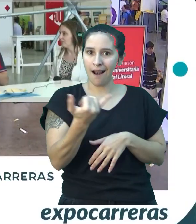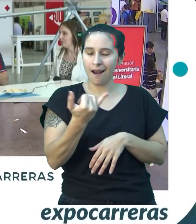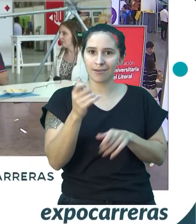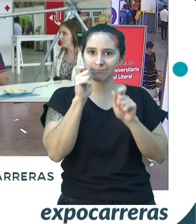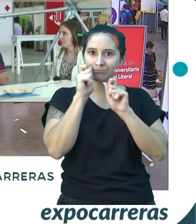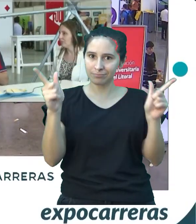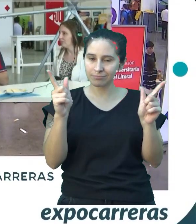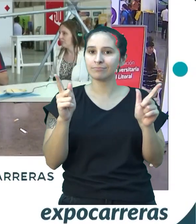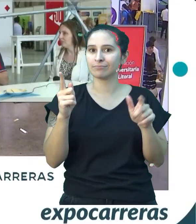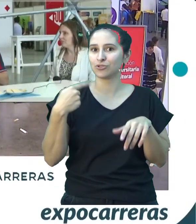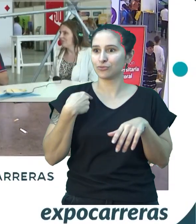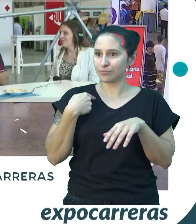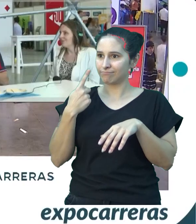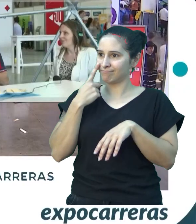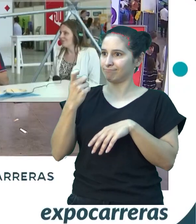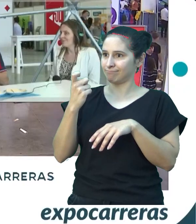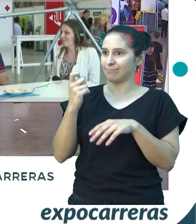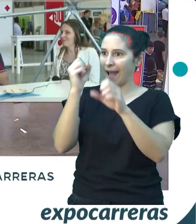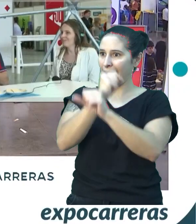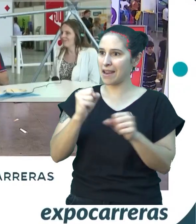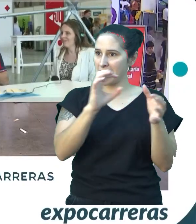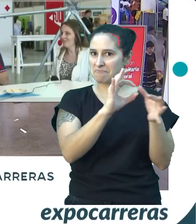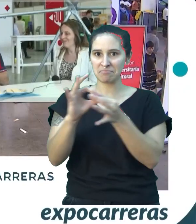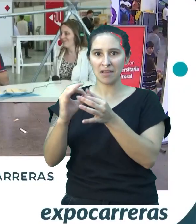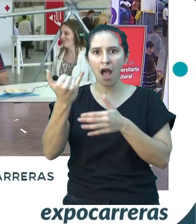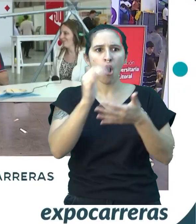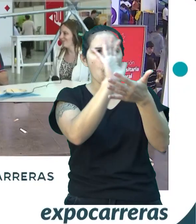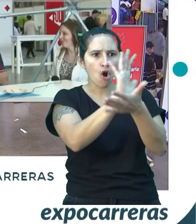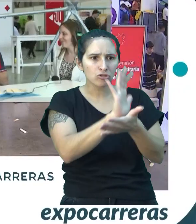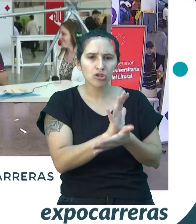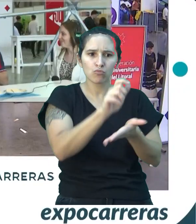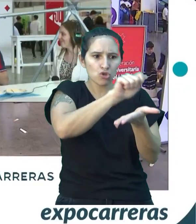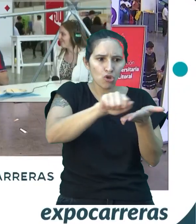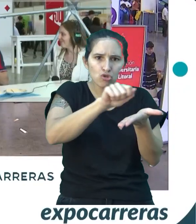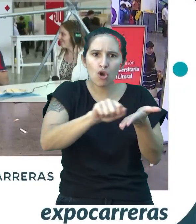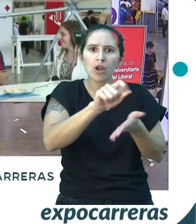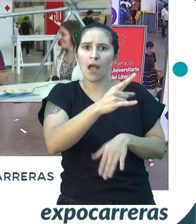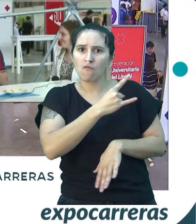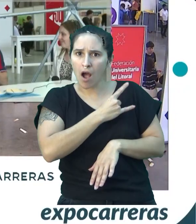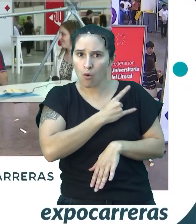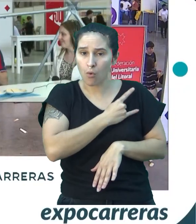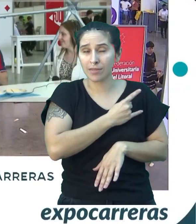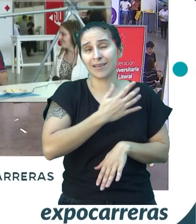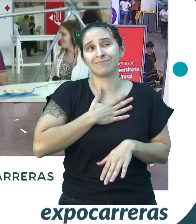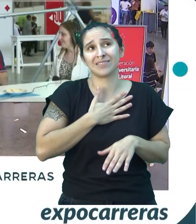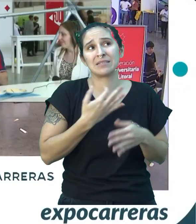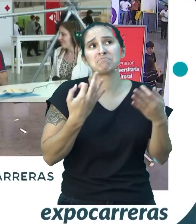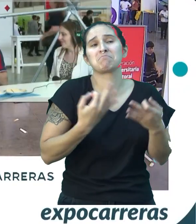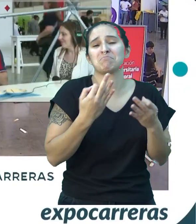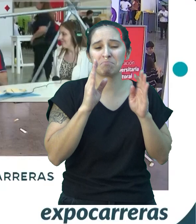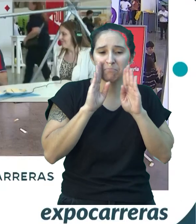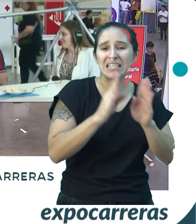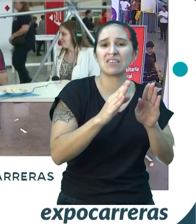en el que fui a trabajar. Sí. Todos los conceptos de la facultad iban, o al menos de la parte más específica de la carrera,